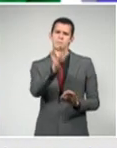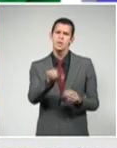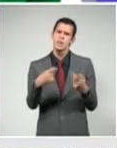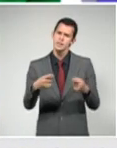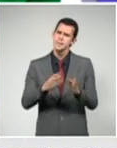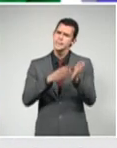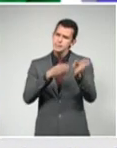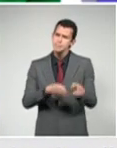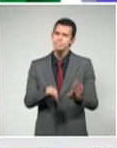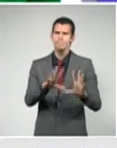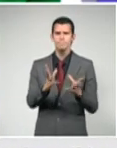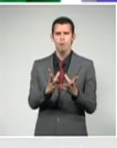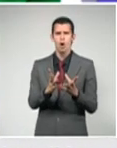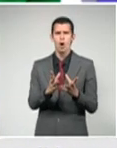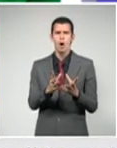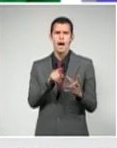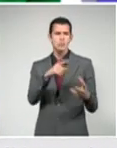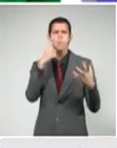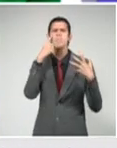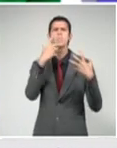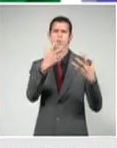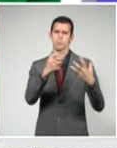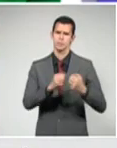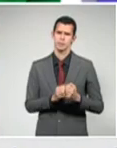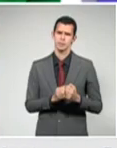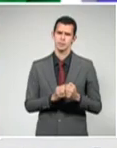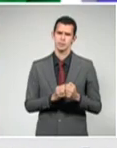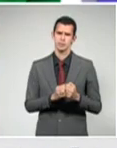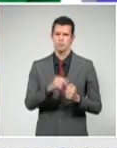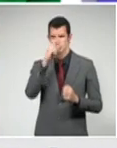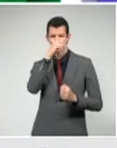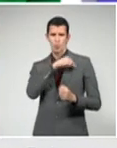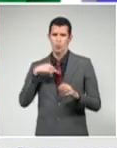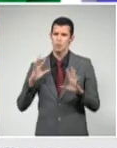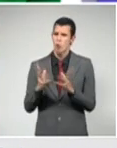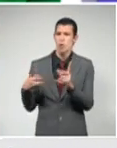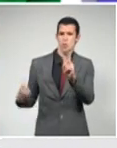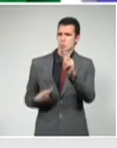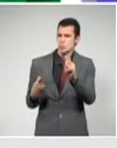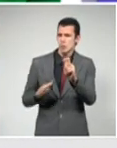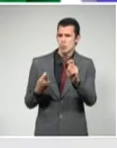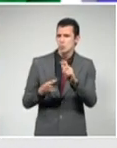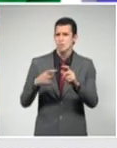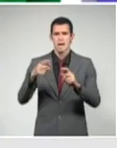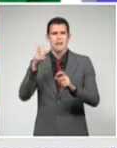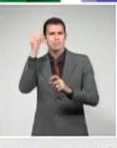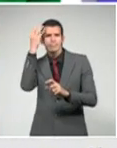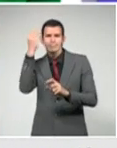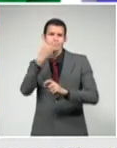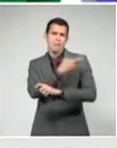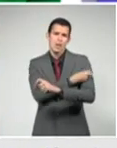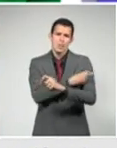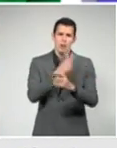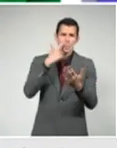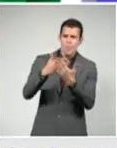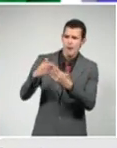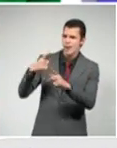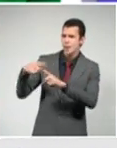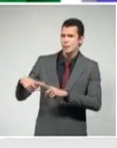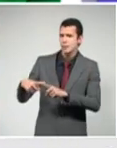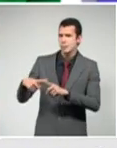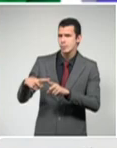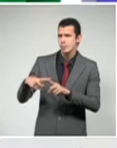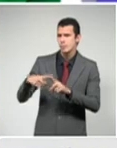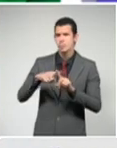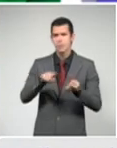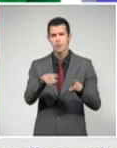parte de valor a la hora de poder controlar la transmisión. Y